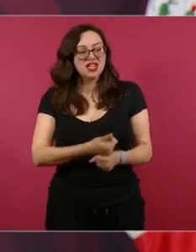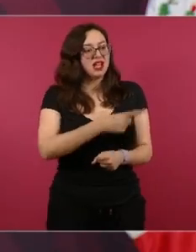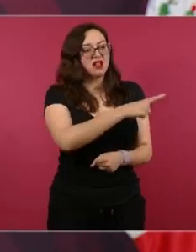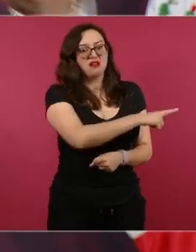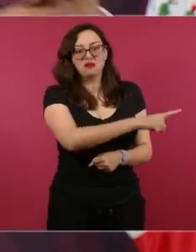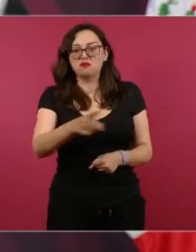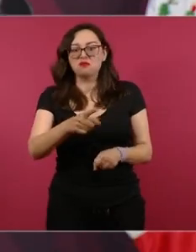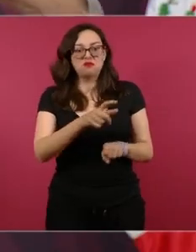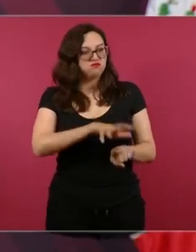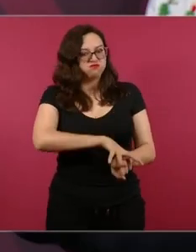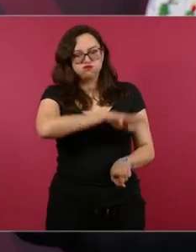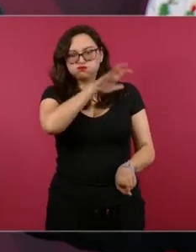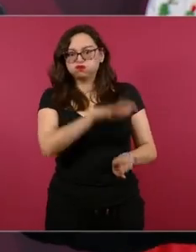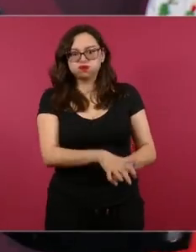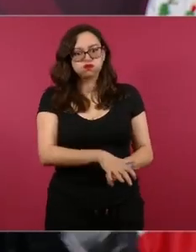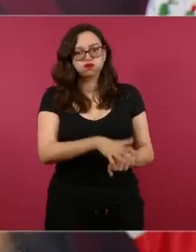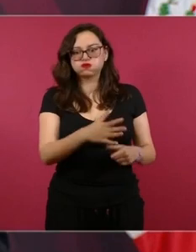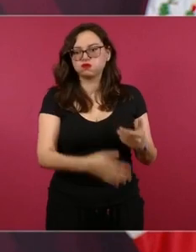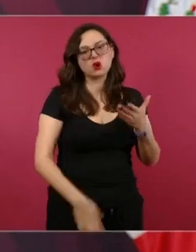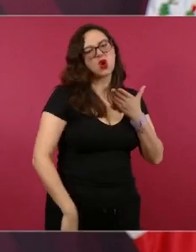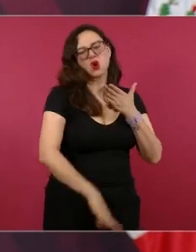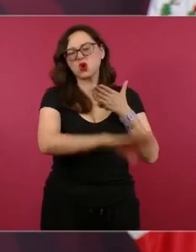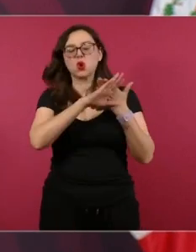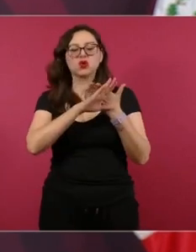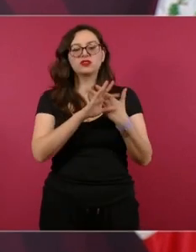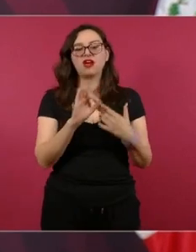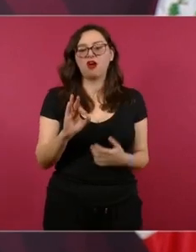¿Y saben para qué querían desaforarme?